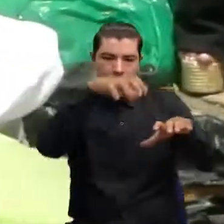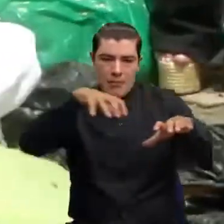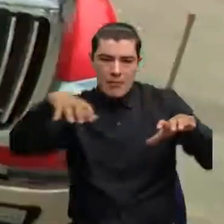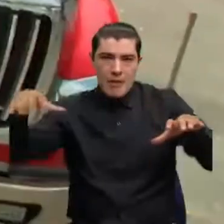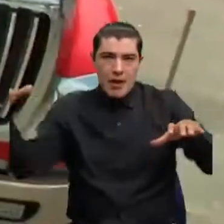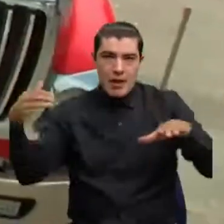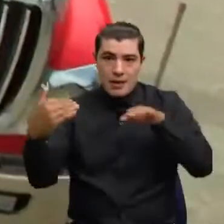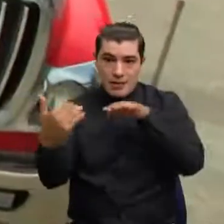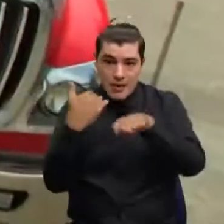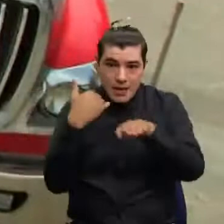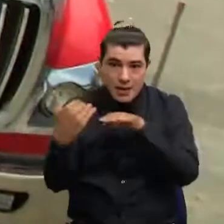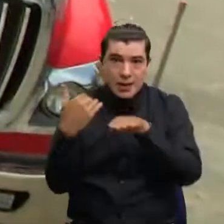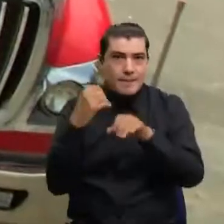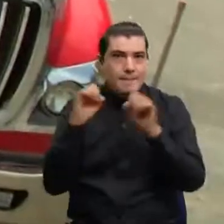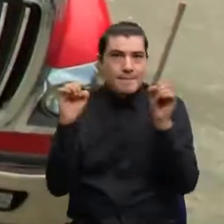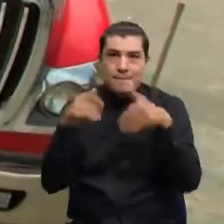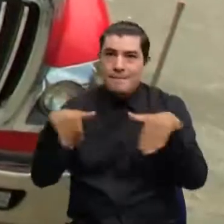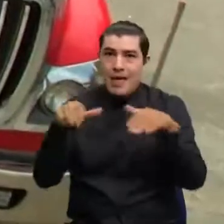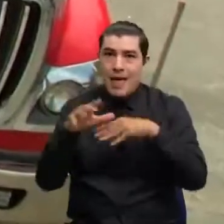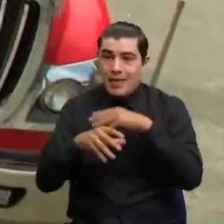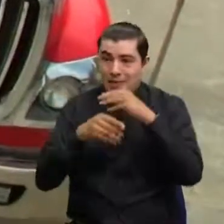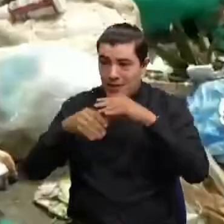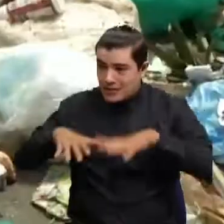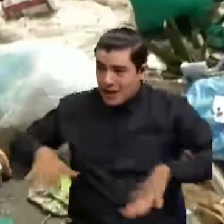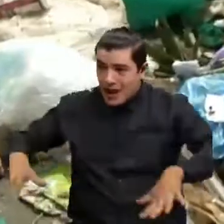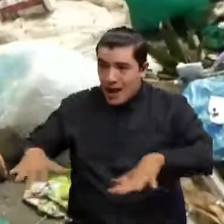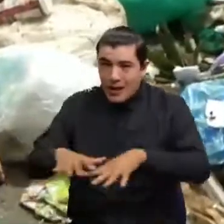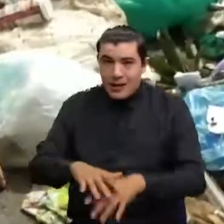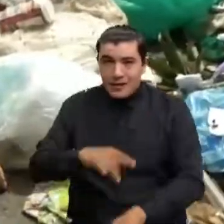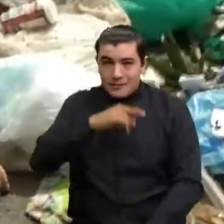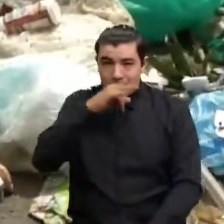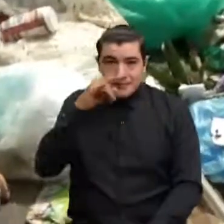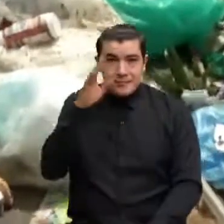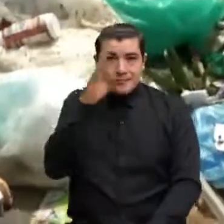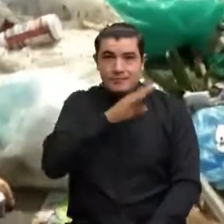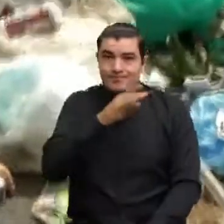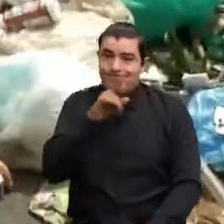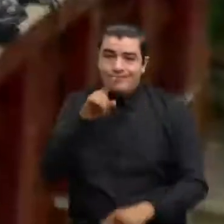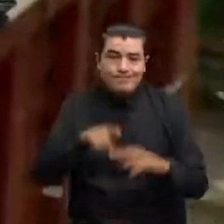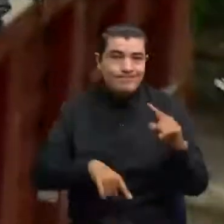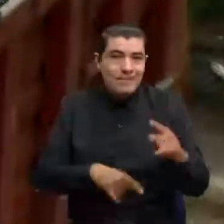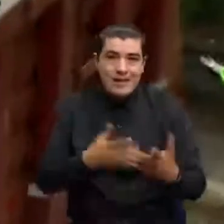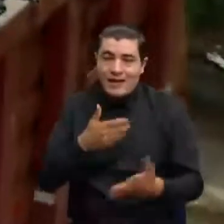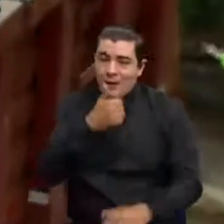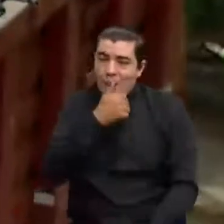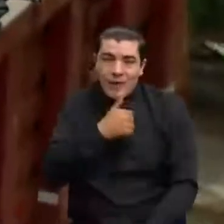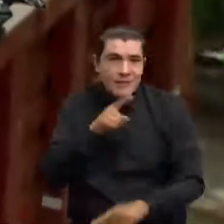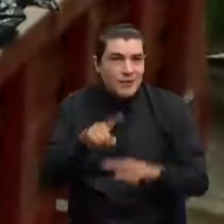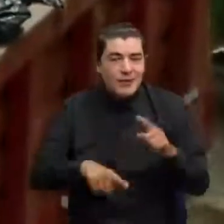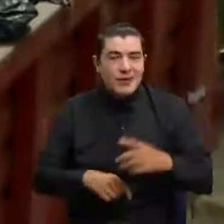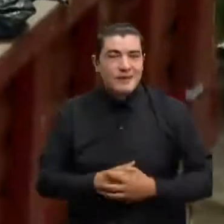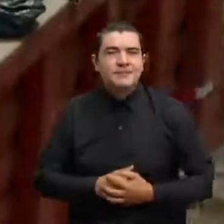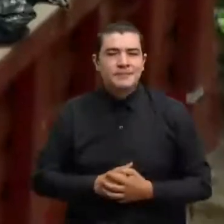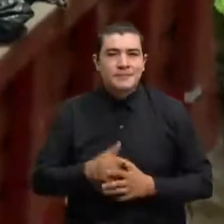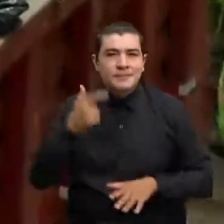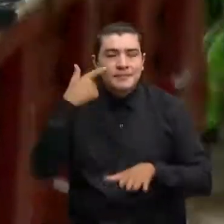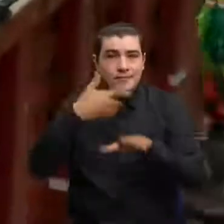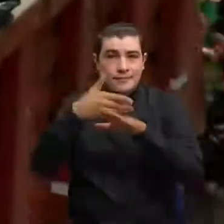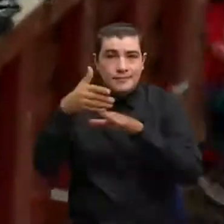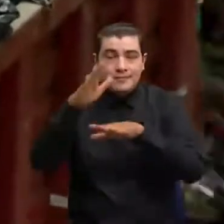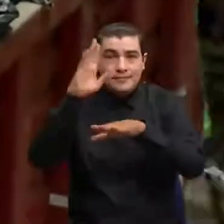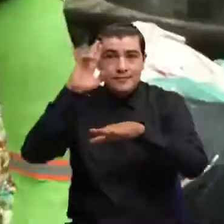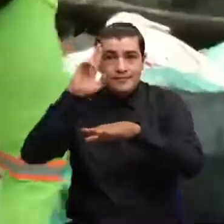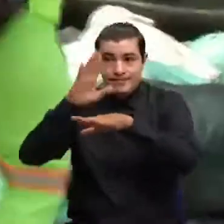este sector es insoportable pues ese es el llamado que hacen las personas de este sector de floridablanca y de todos los barrios de